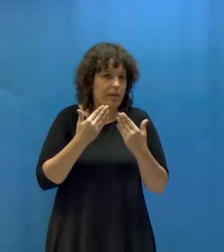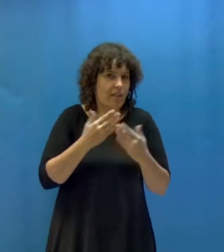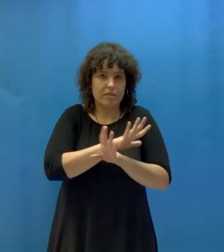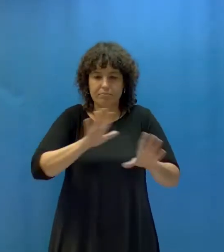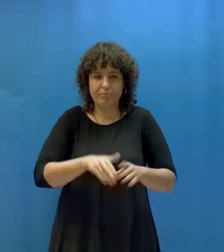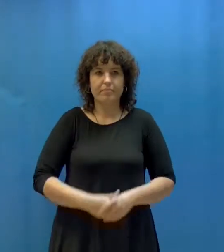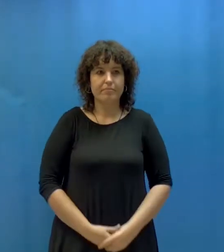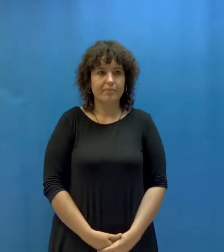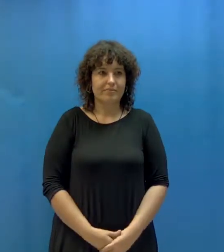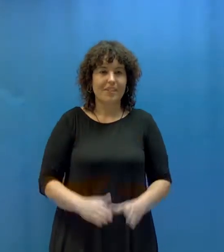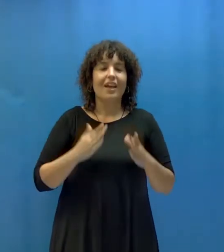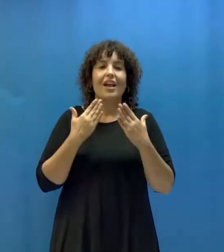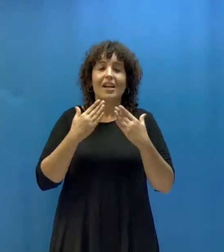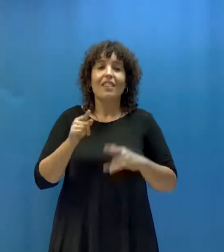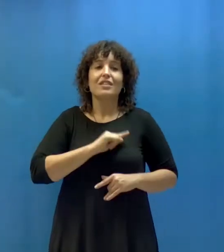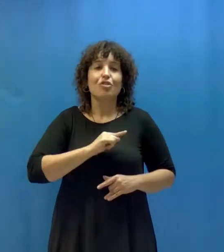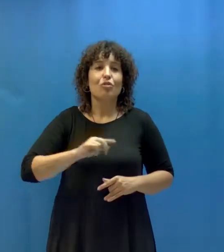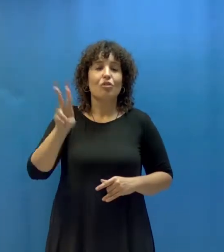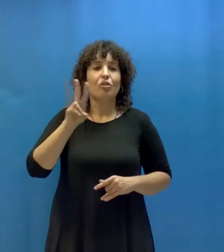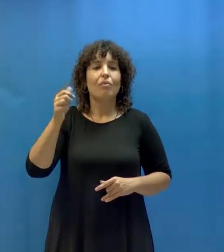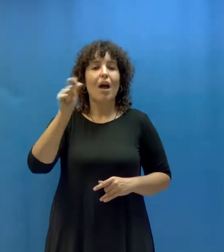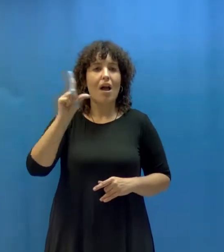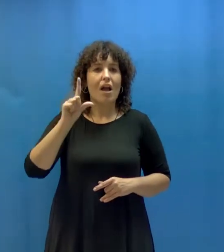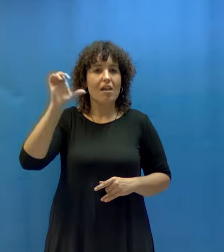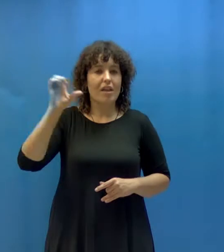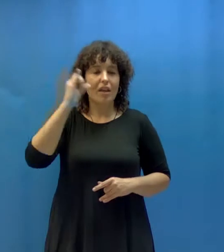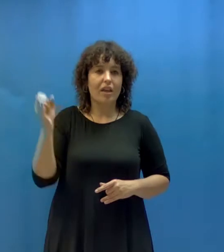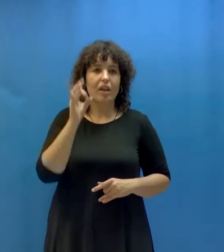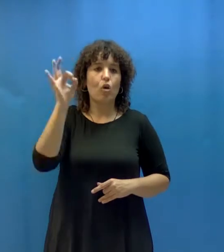Gracias, señor Vallejo. Señora Gabarda.